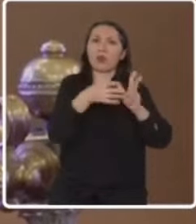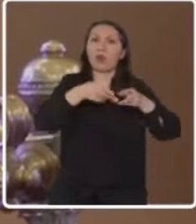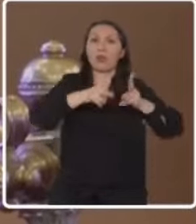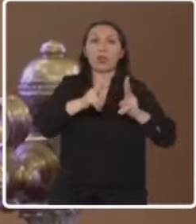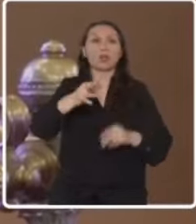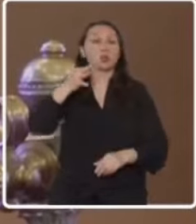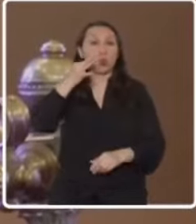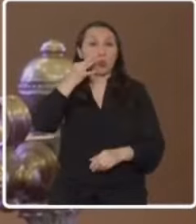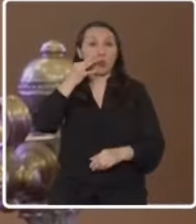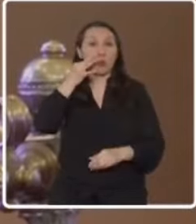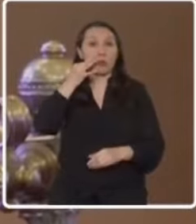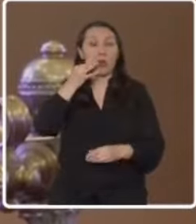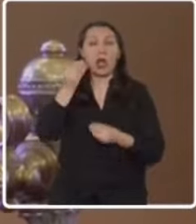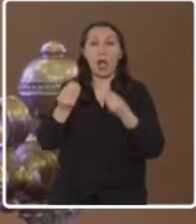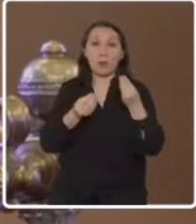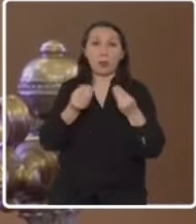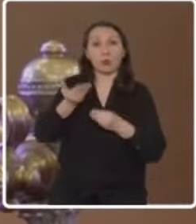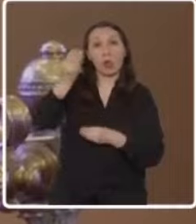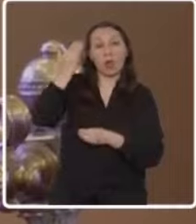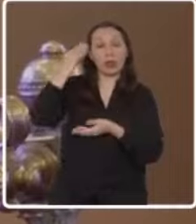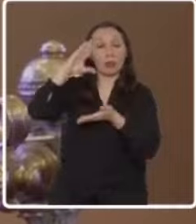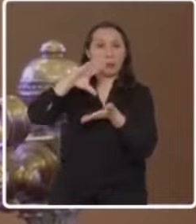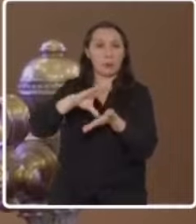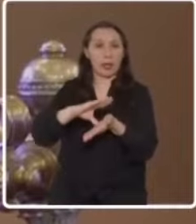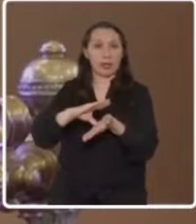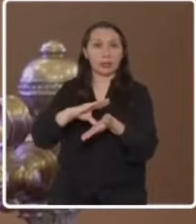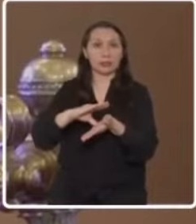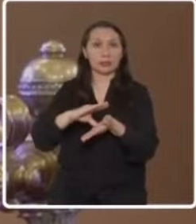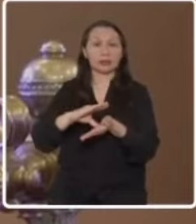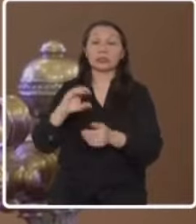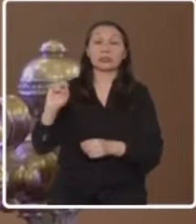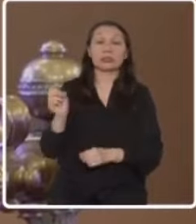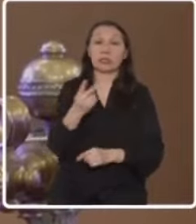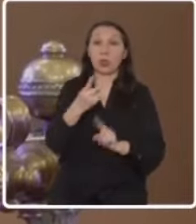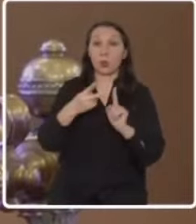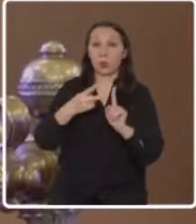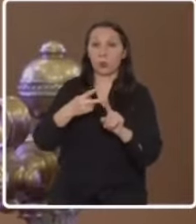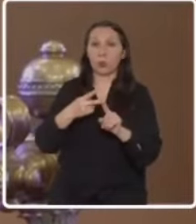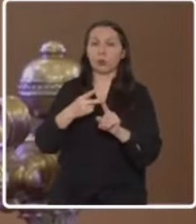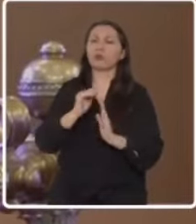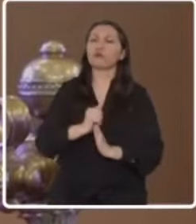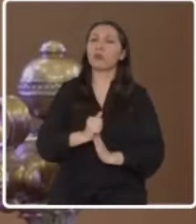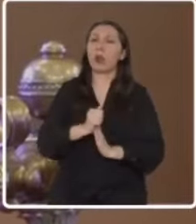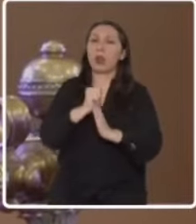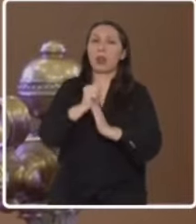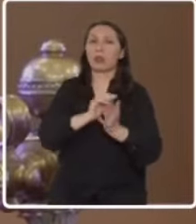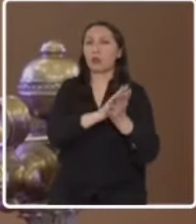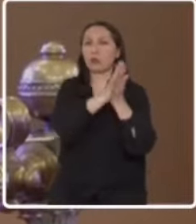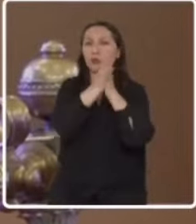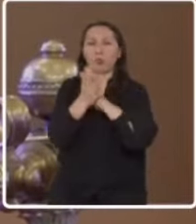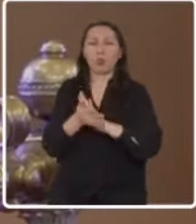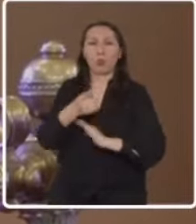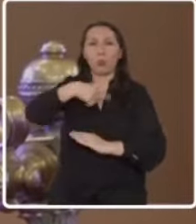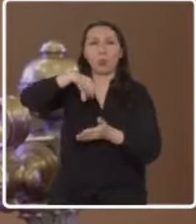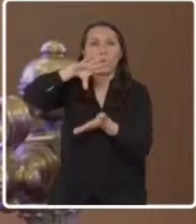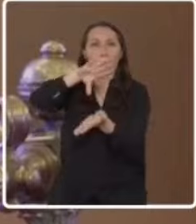derechos humanos ocurridas en nuestro país. Y en segundo lugar, fue un líder para toda la